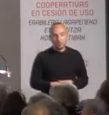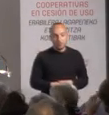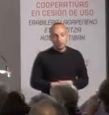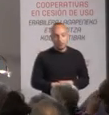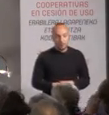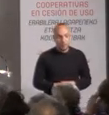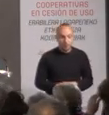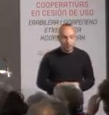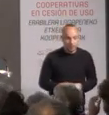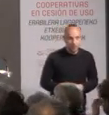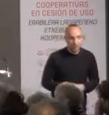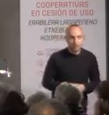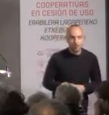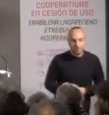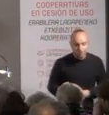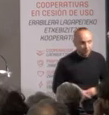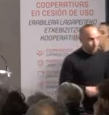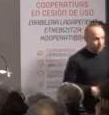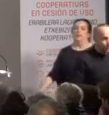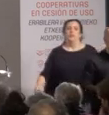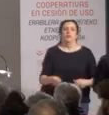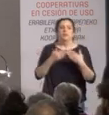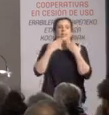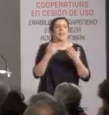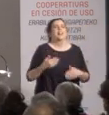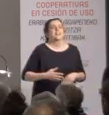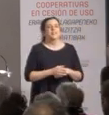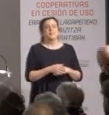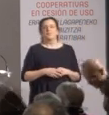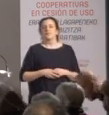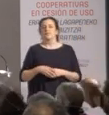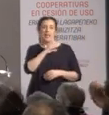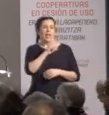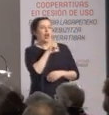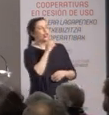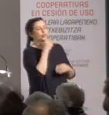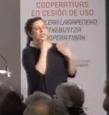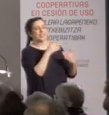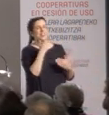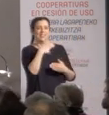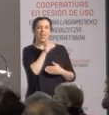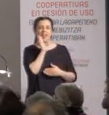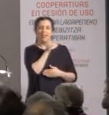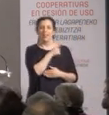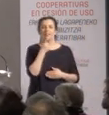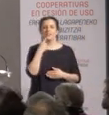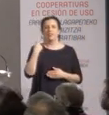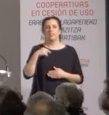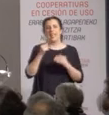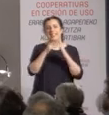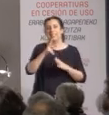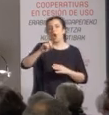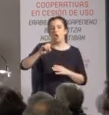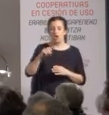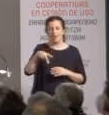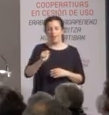Pues gracias, Carlos. Maite, voy contigo. Bueno, ya ha dicho Carlos que vosotros desde Checonacbat estáis ahí, a